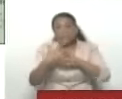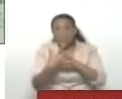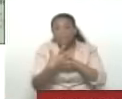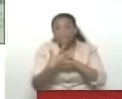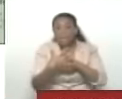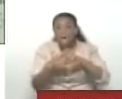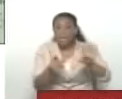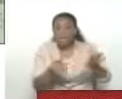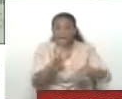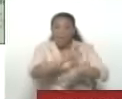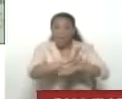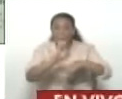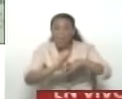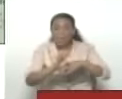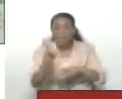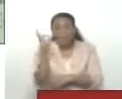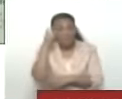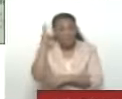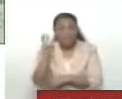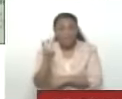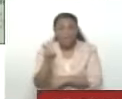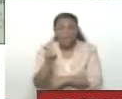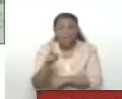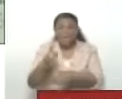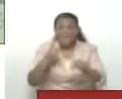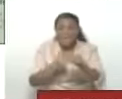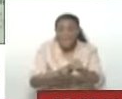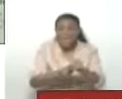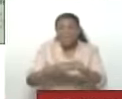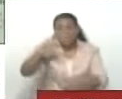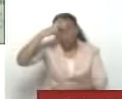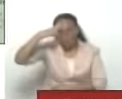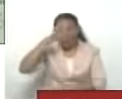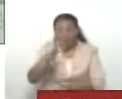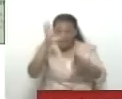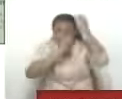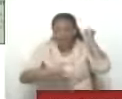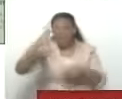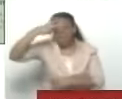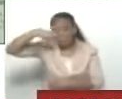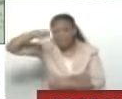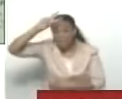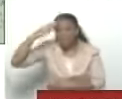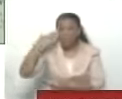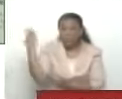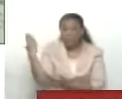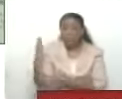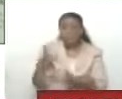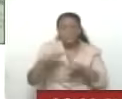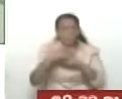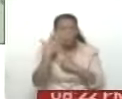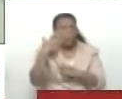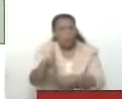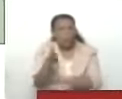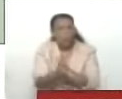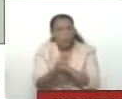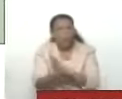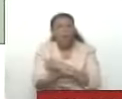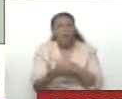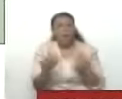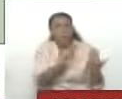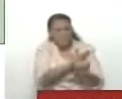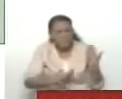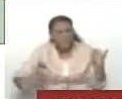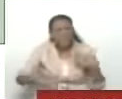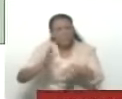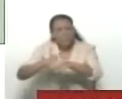la medianoche del día viernes en la ciudad de Quito, en Ecuador, y que además ha hecho que se convoque reuniones extraordinarias de la CELAC, que se pronuncien los